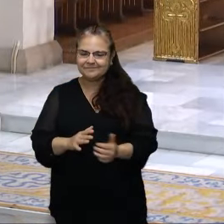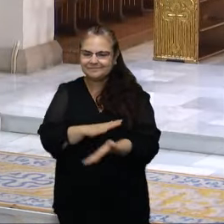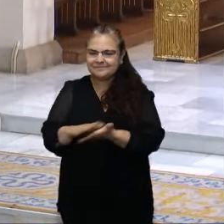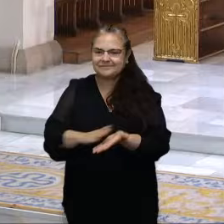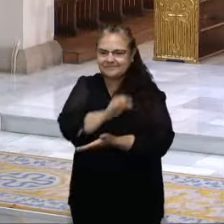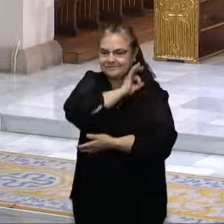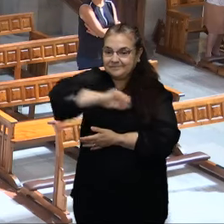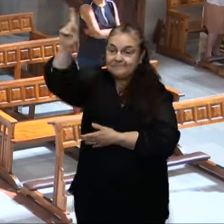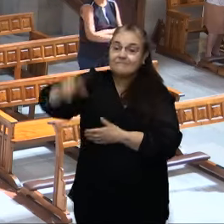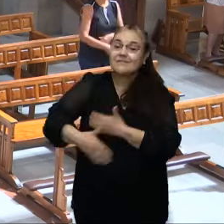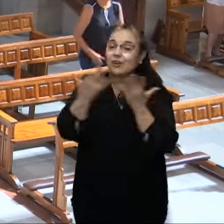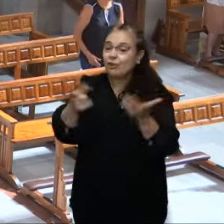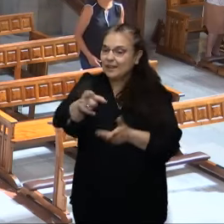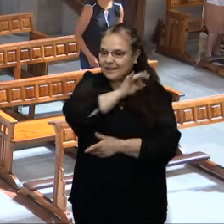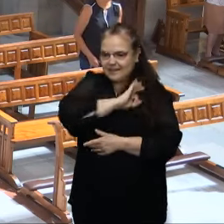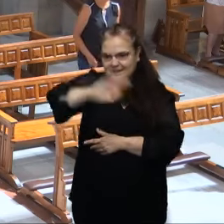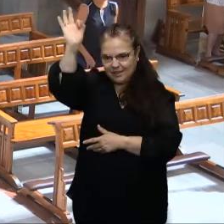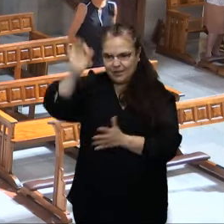Palabra del Señor.